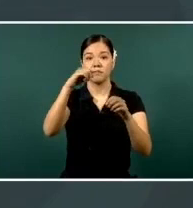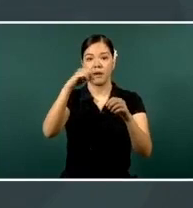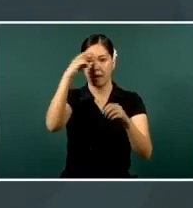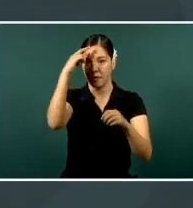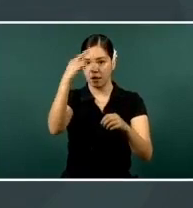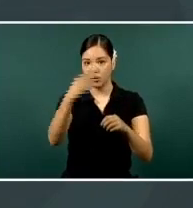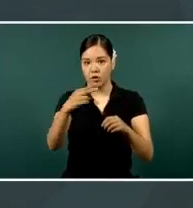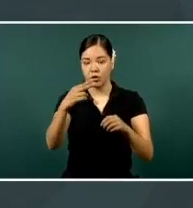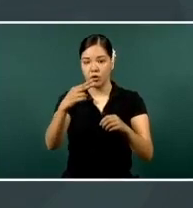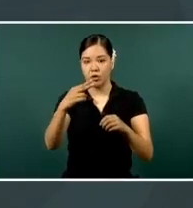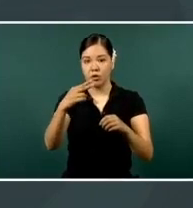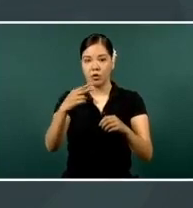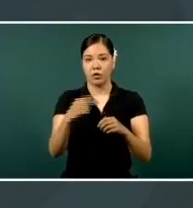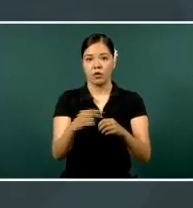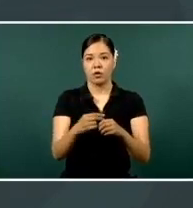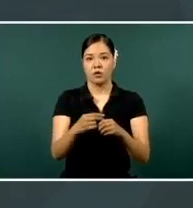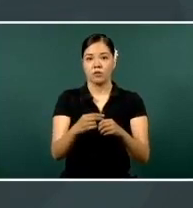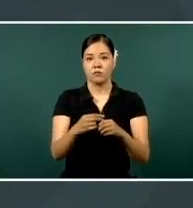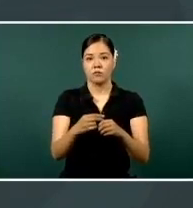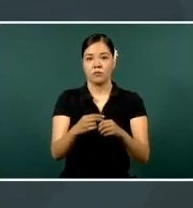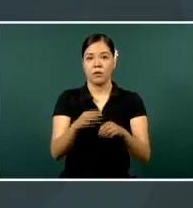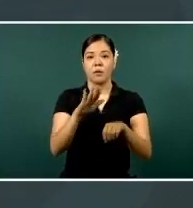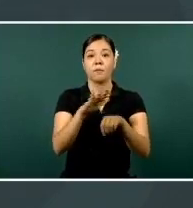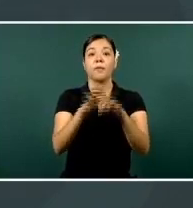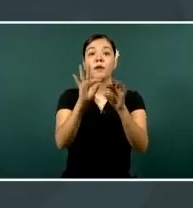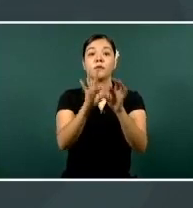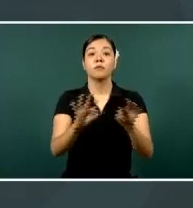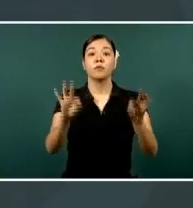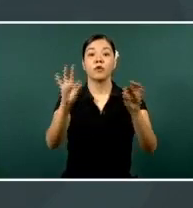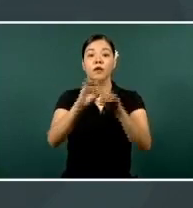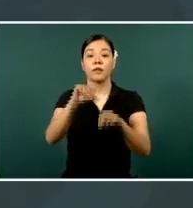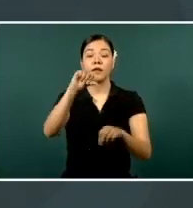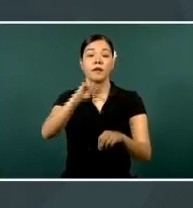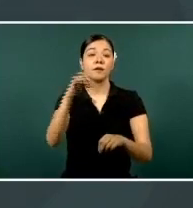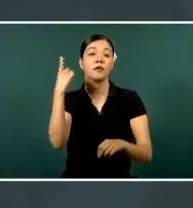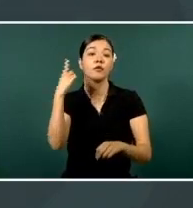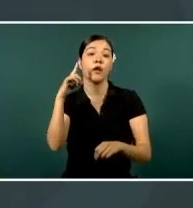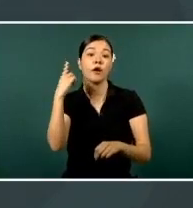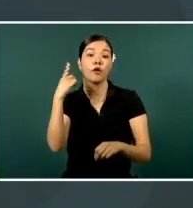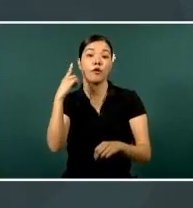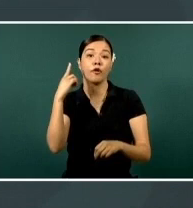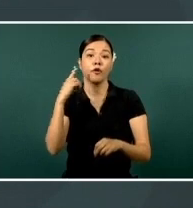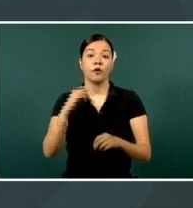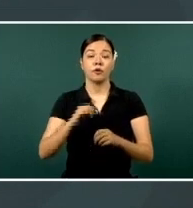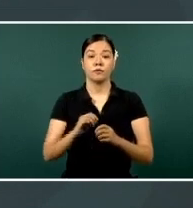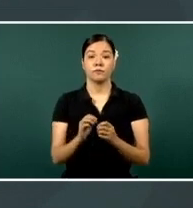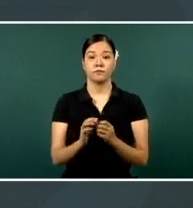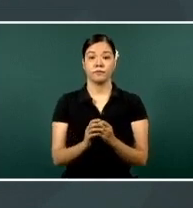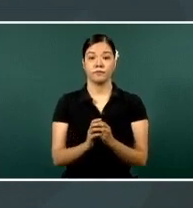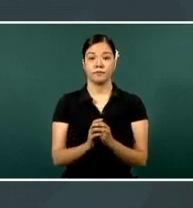en especial para el pueblo de Durango.